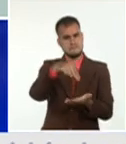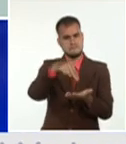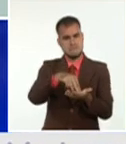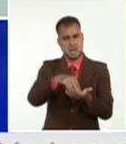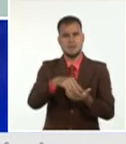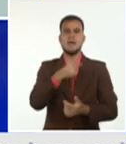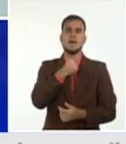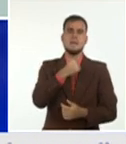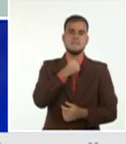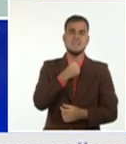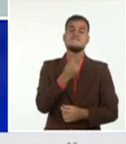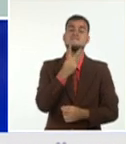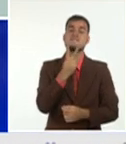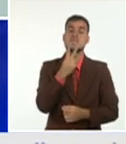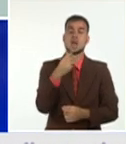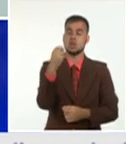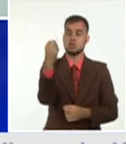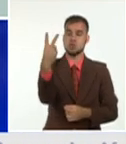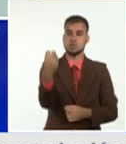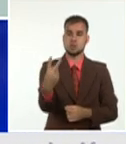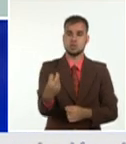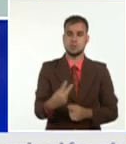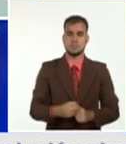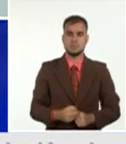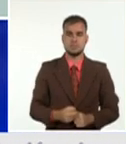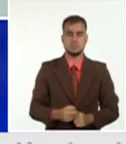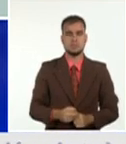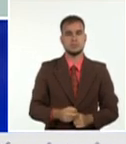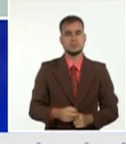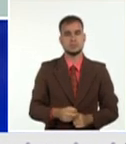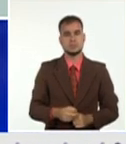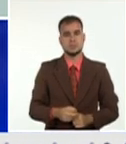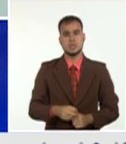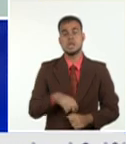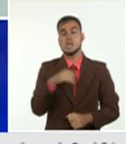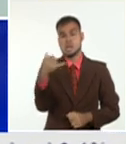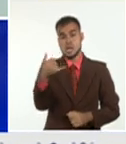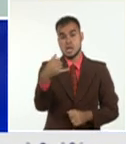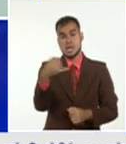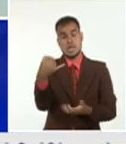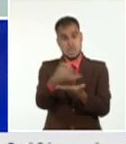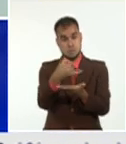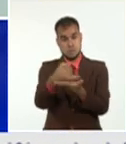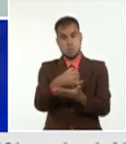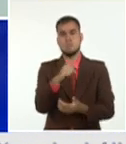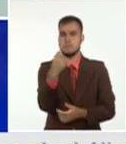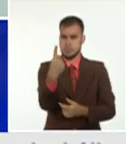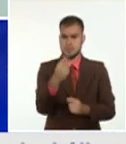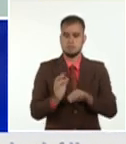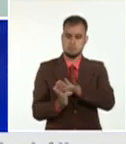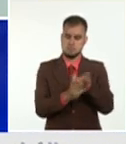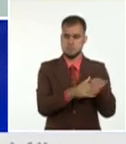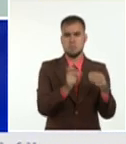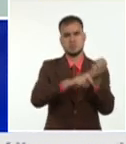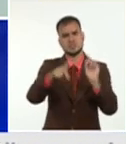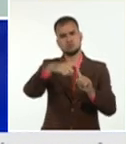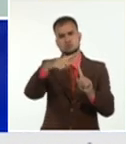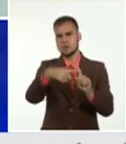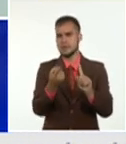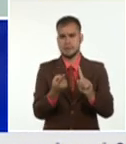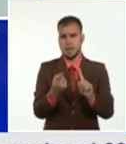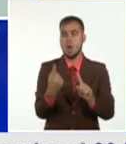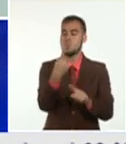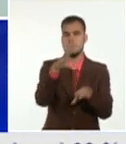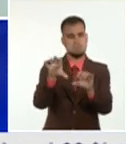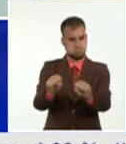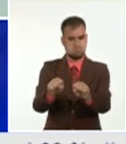uno, y Jimaguayú con un caso importado. El caso importado de Las Tunas del municipio de Puerto Padre y